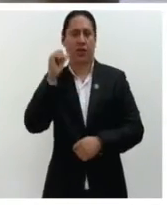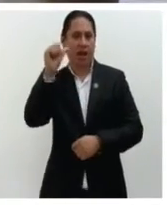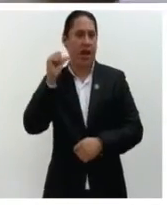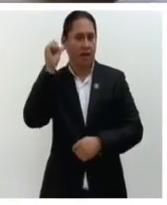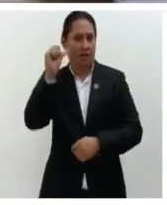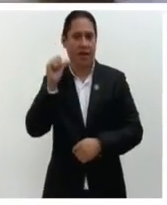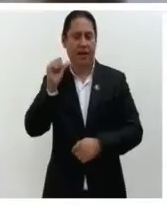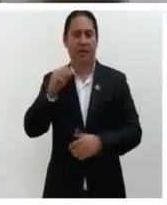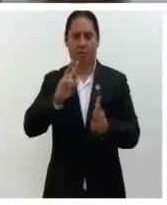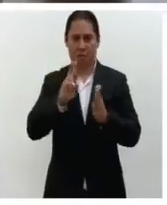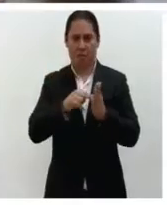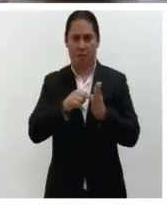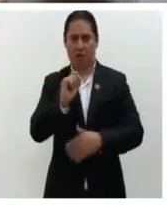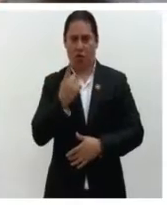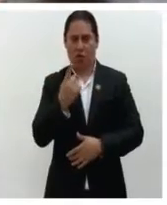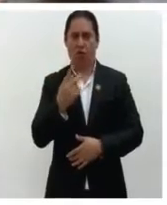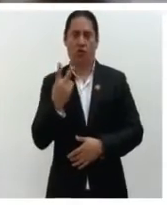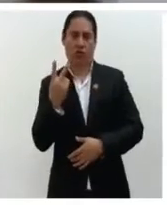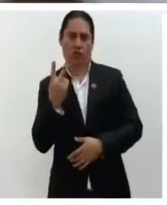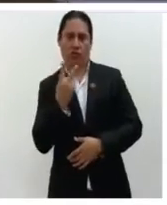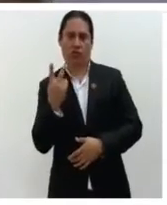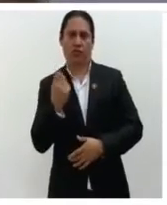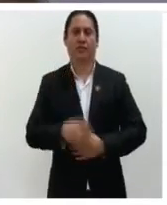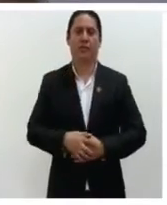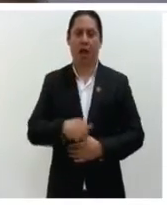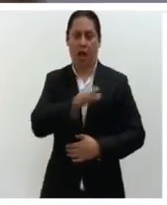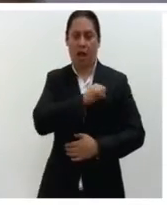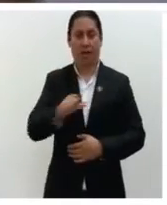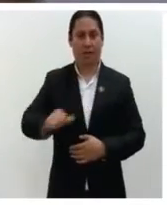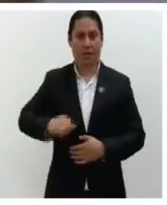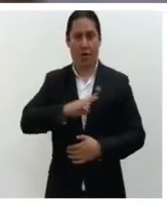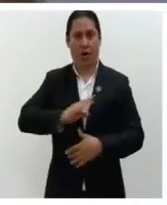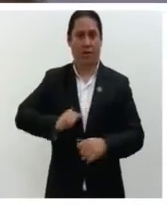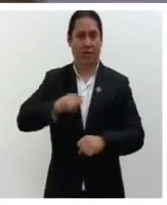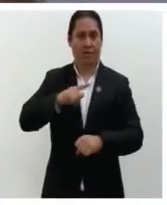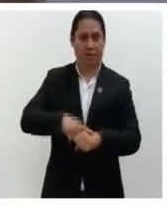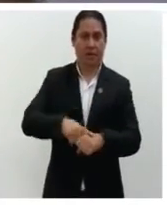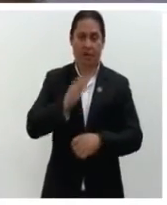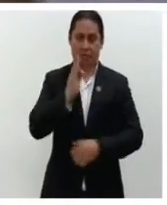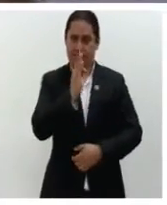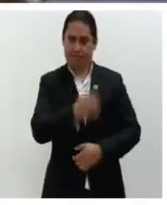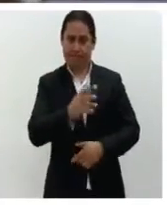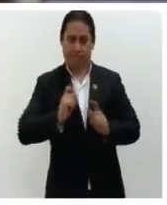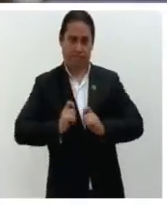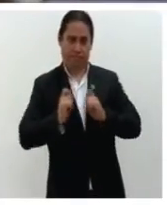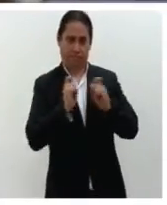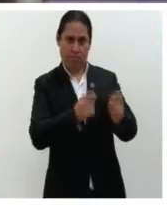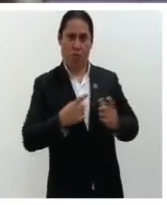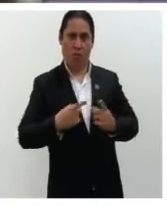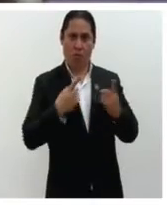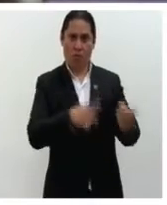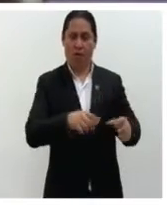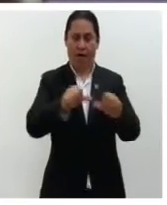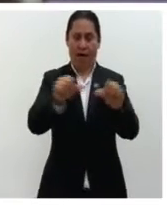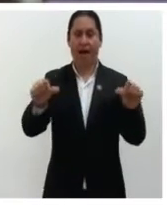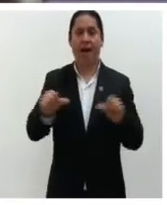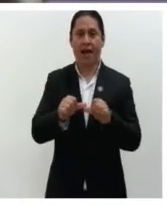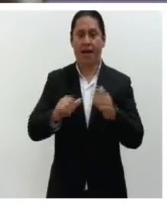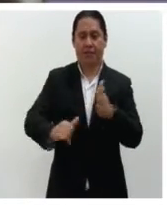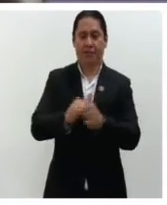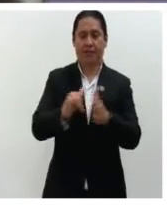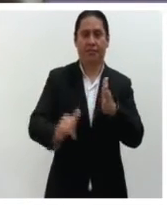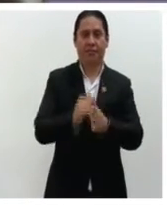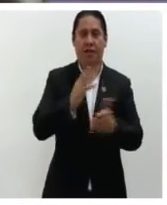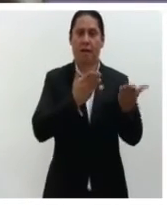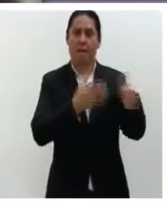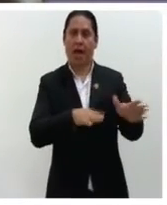año, respectivamente, donde este honorable ayuntamiento municipal autoriza la donación de la superficie para la construcción